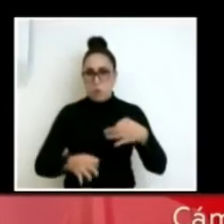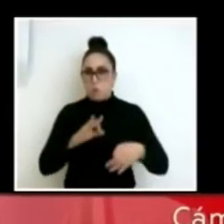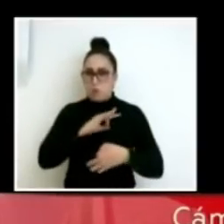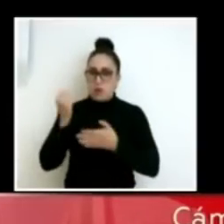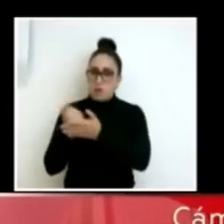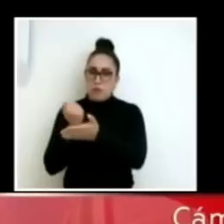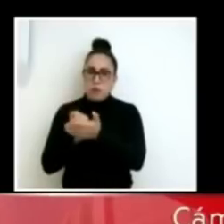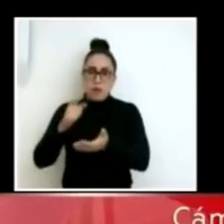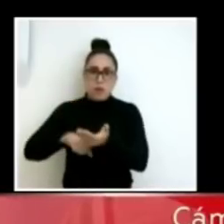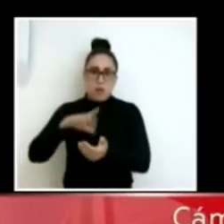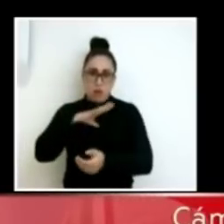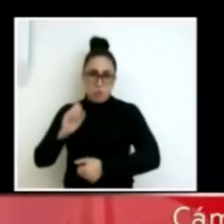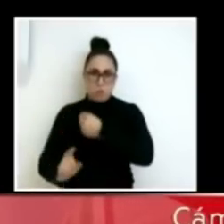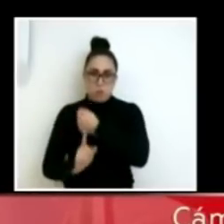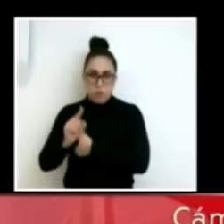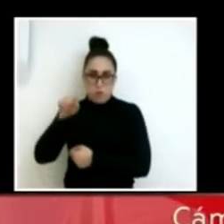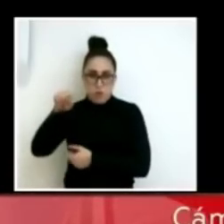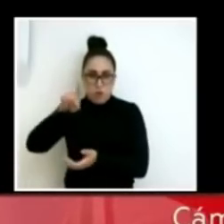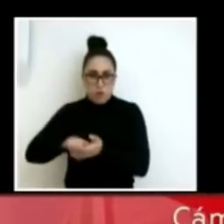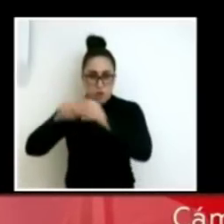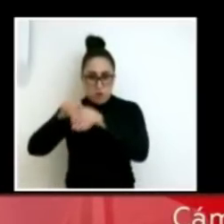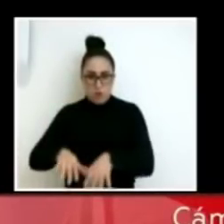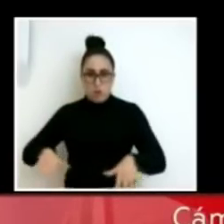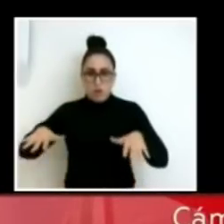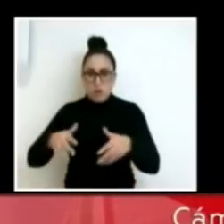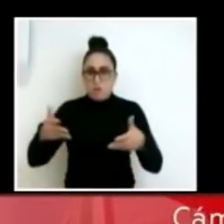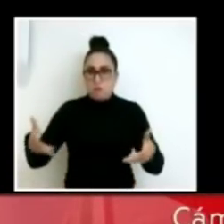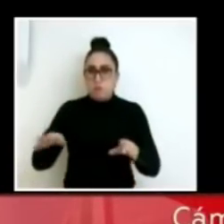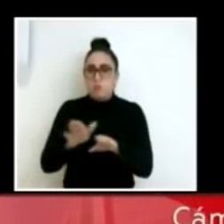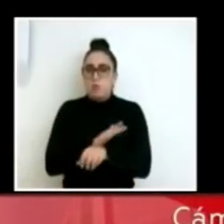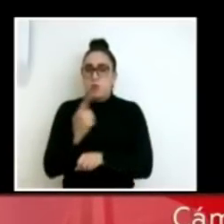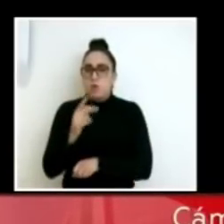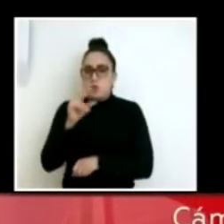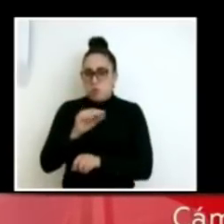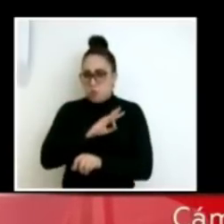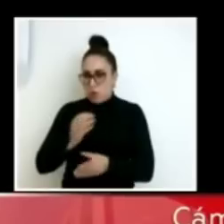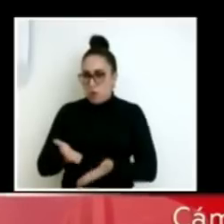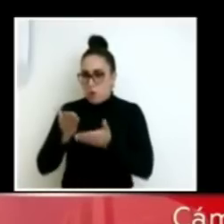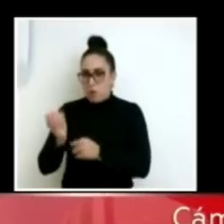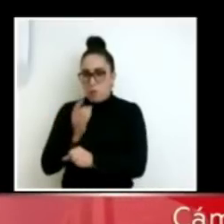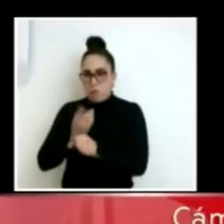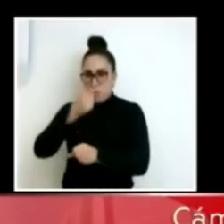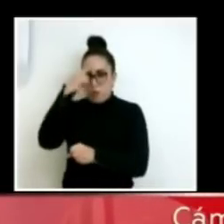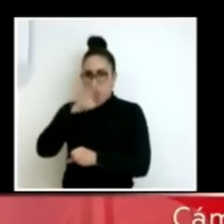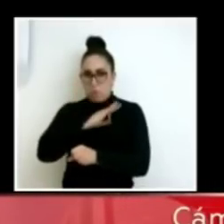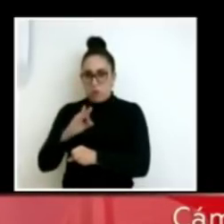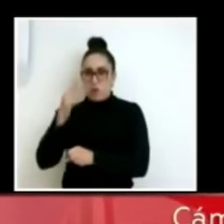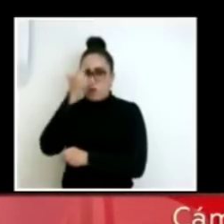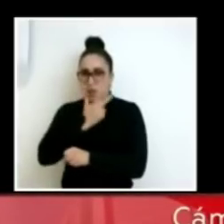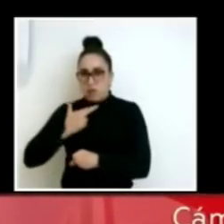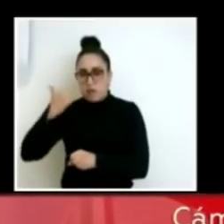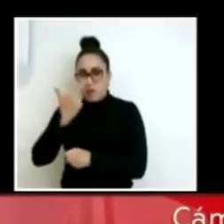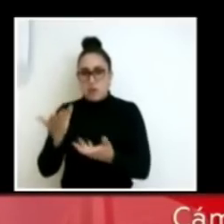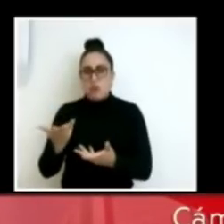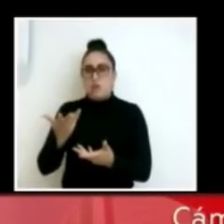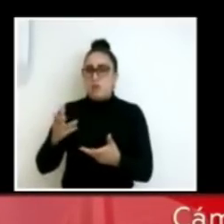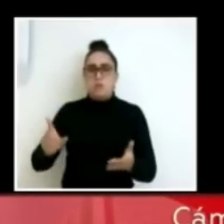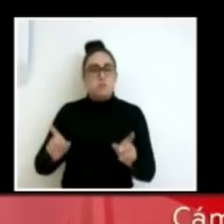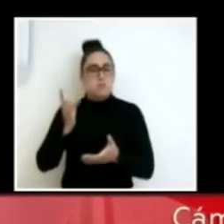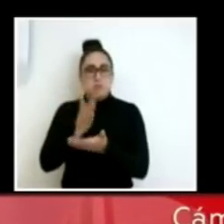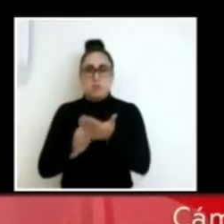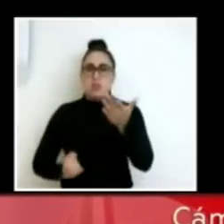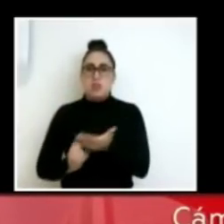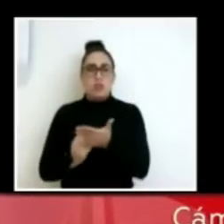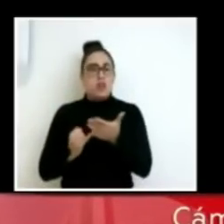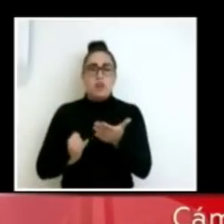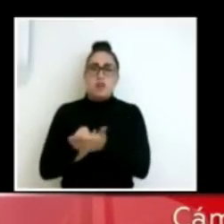sí saben que están literalmente en inestabilidad laboral y profesional que depende de un capricho político? En